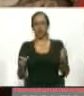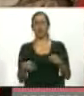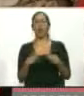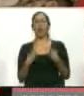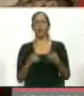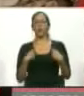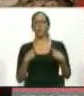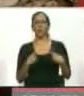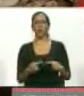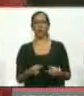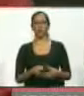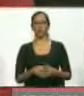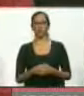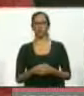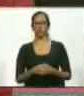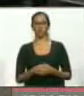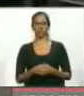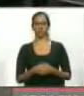popular